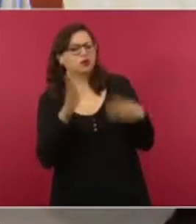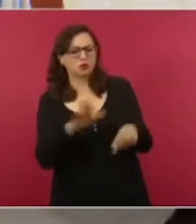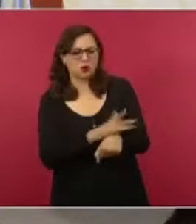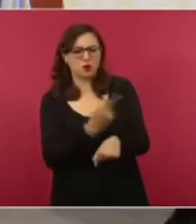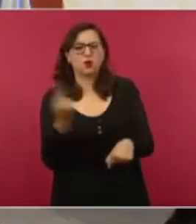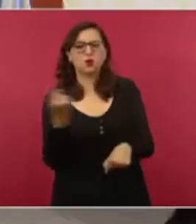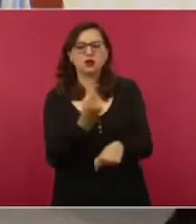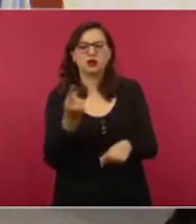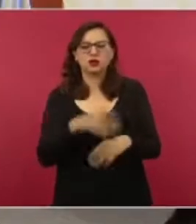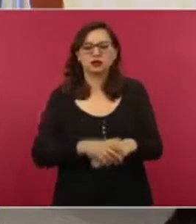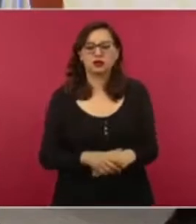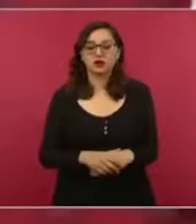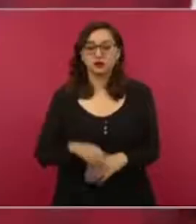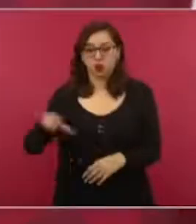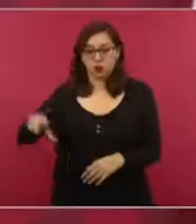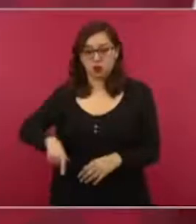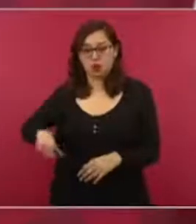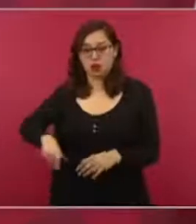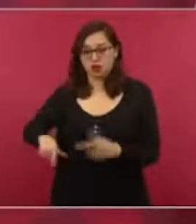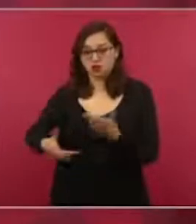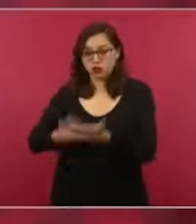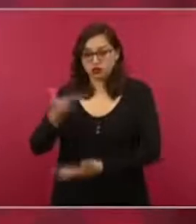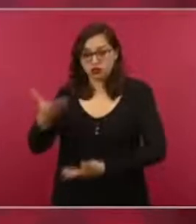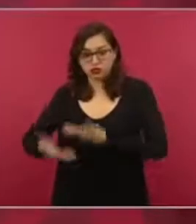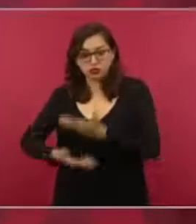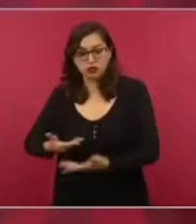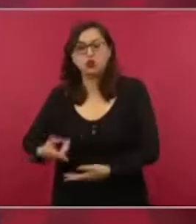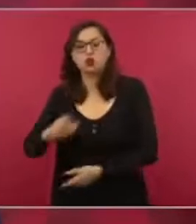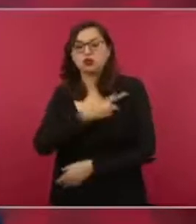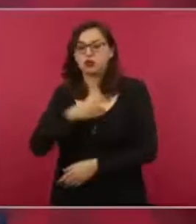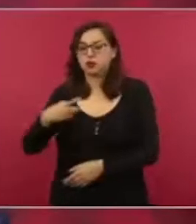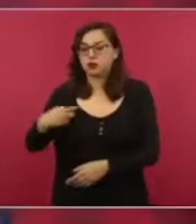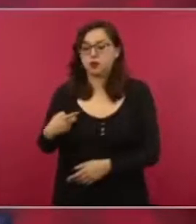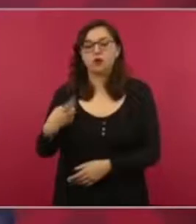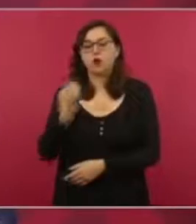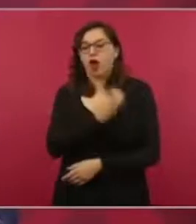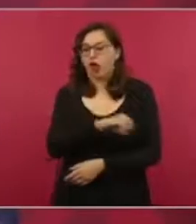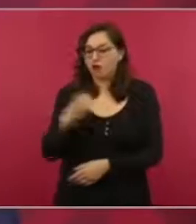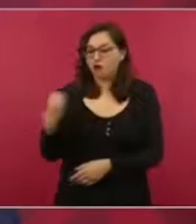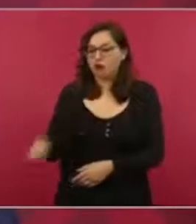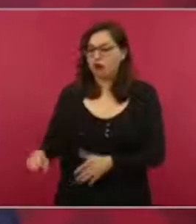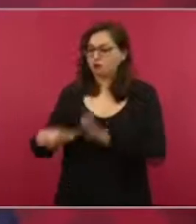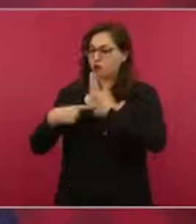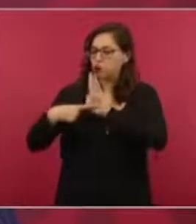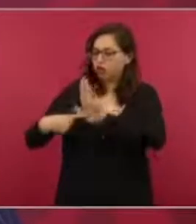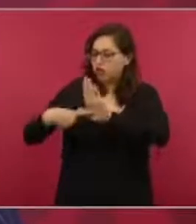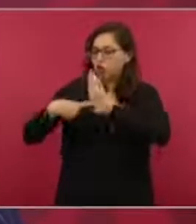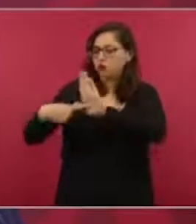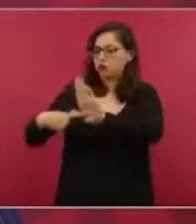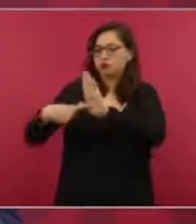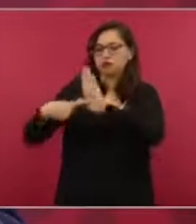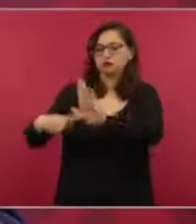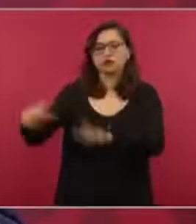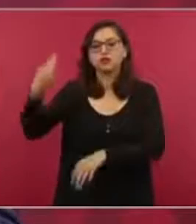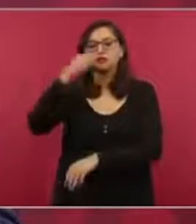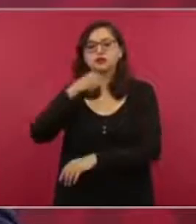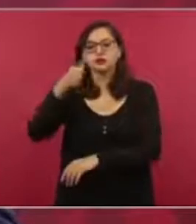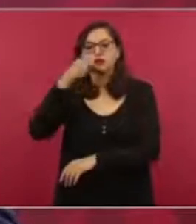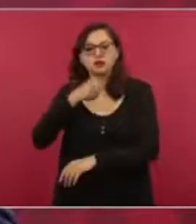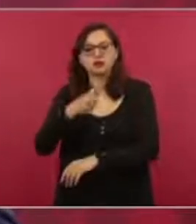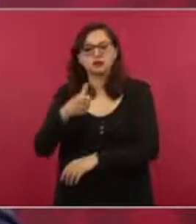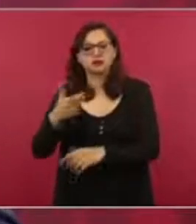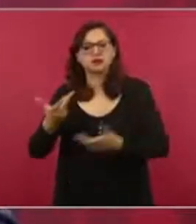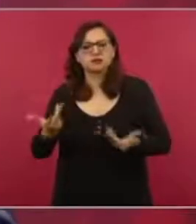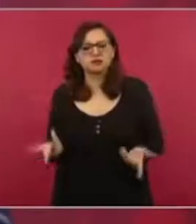Todos los servidores públicos tenemos que manifestar nuestros bienes. ¿Y por qué? Quienes de una u